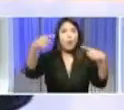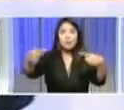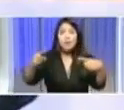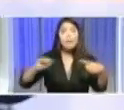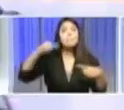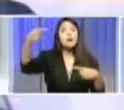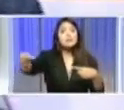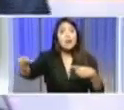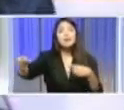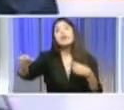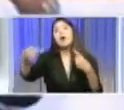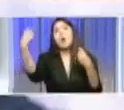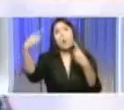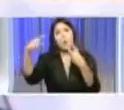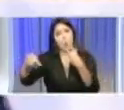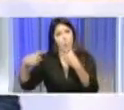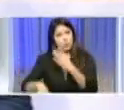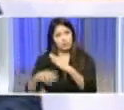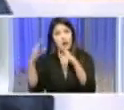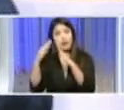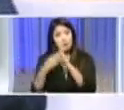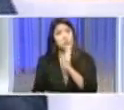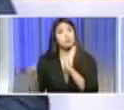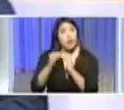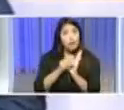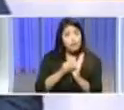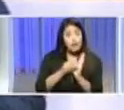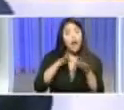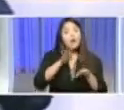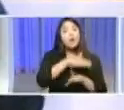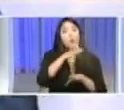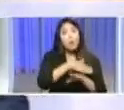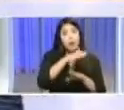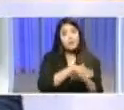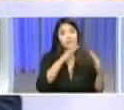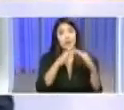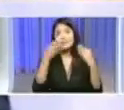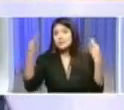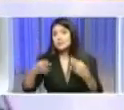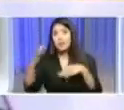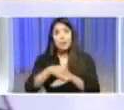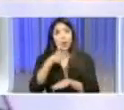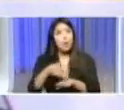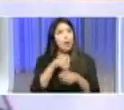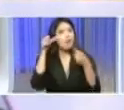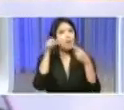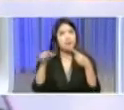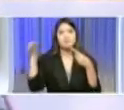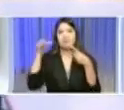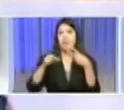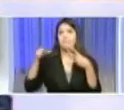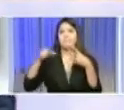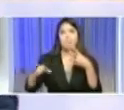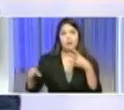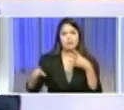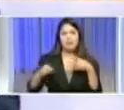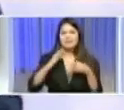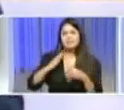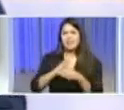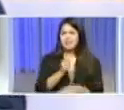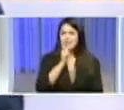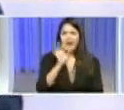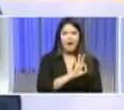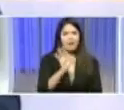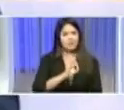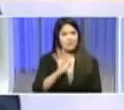vamos a entregar varios miles de vivienda otra vez en jueves de vivienda, todos los jueves, toda la semana. Esto no lo detiene nada ni nadie,